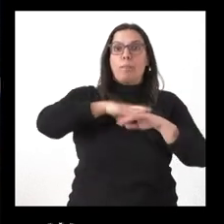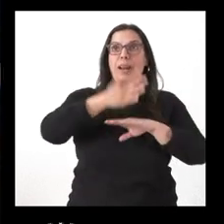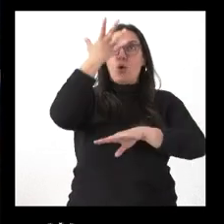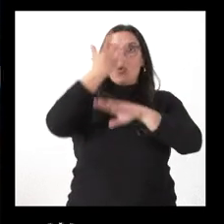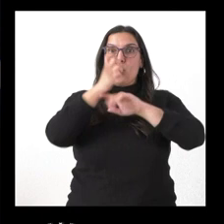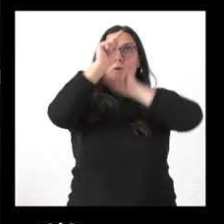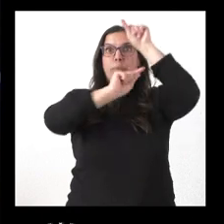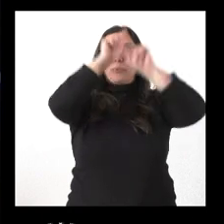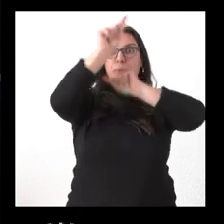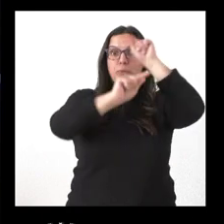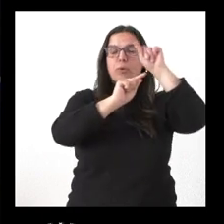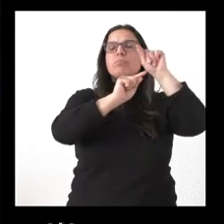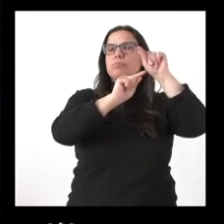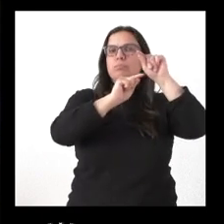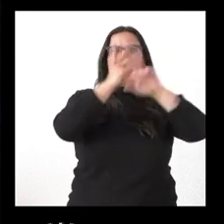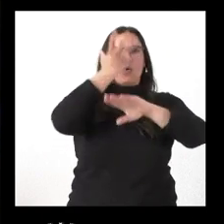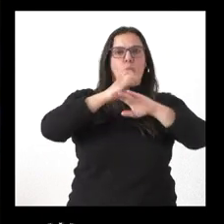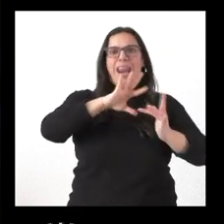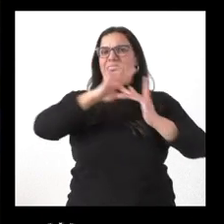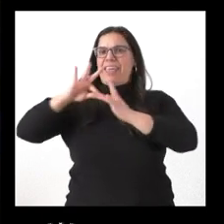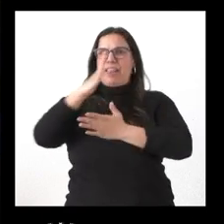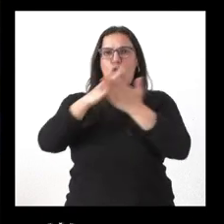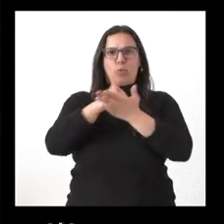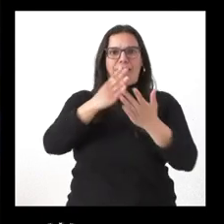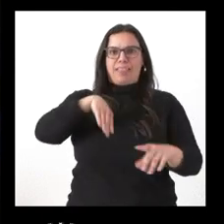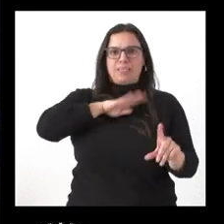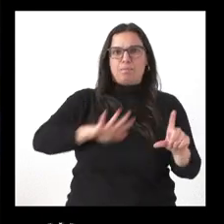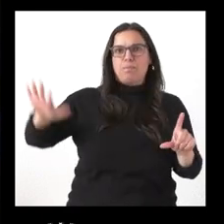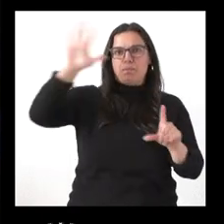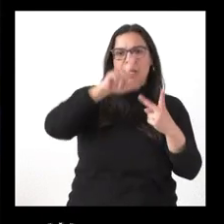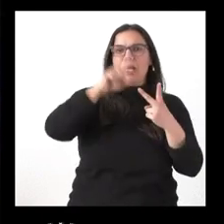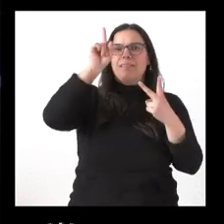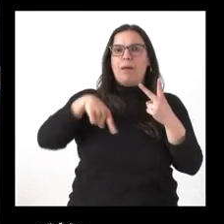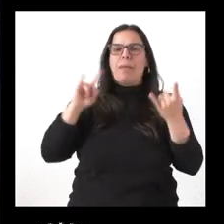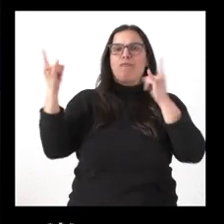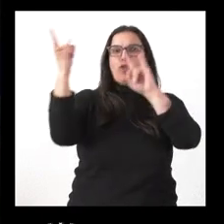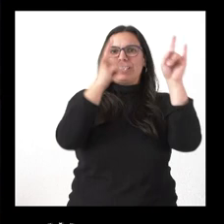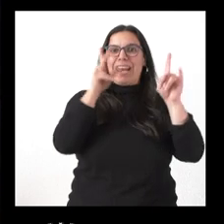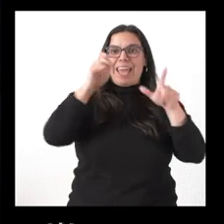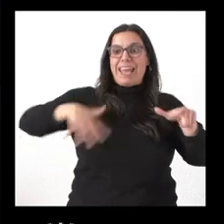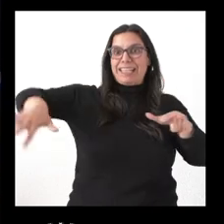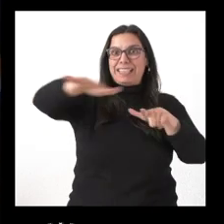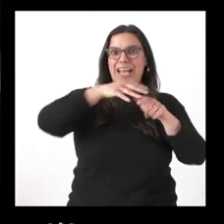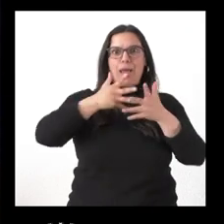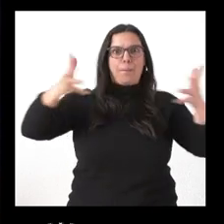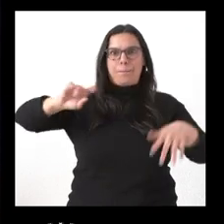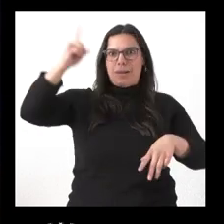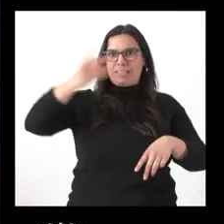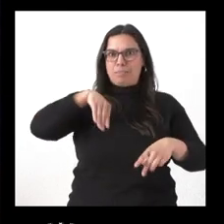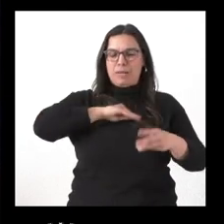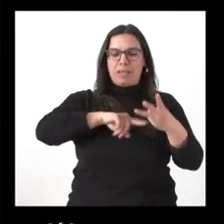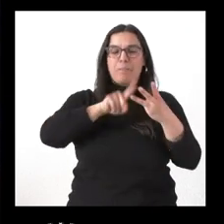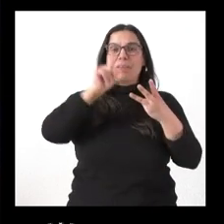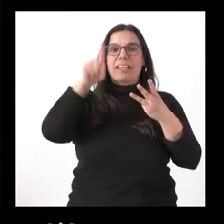en Sumidero de CO2 que es la comunidad líder en número de hectáreas forestales y por otro lado es la comunidad de referencia en